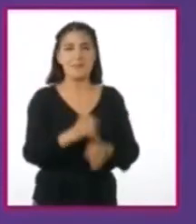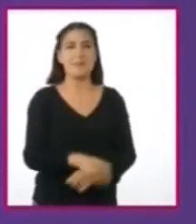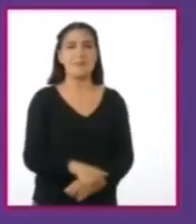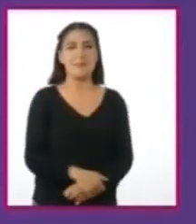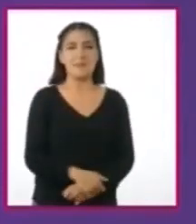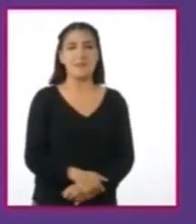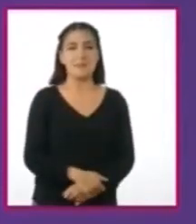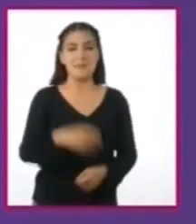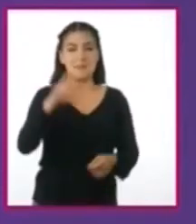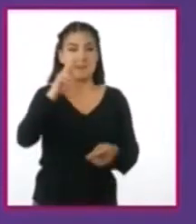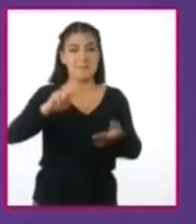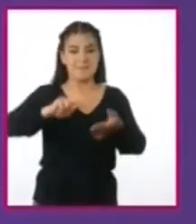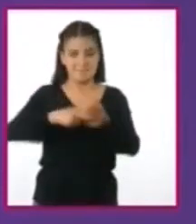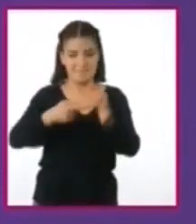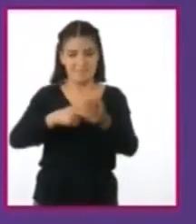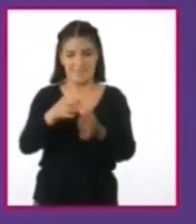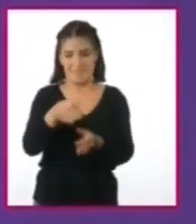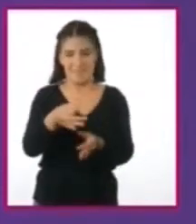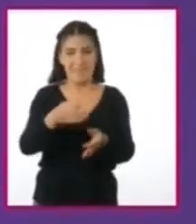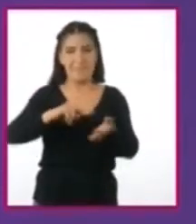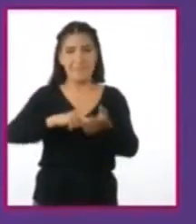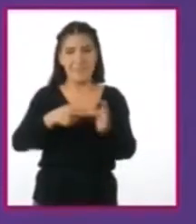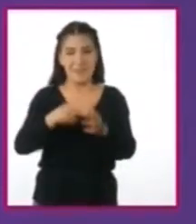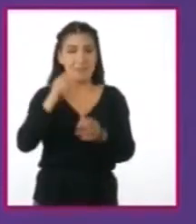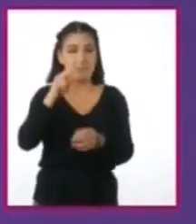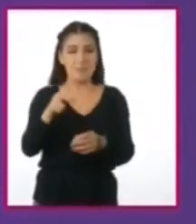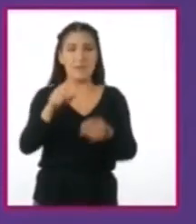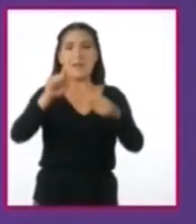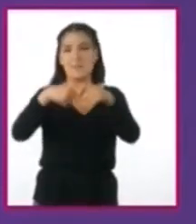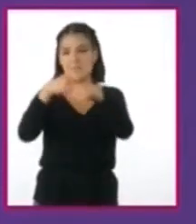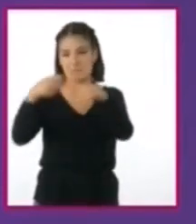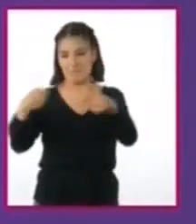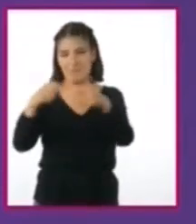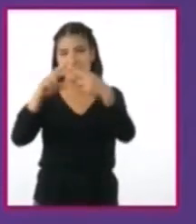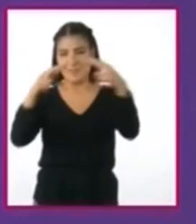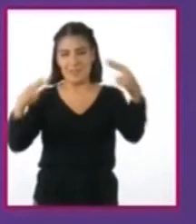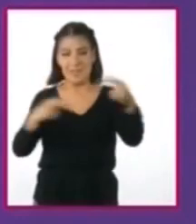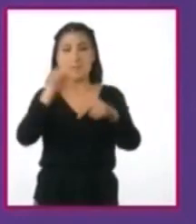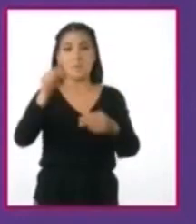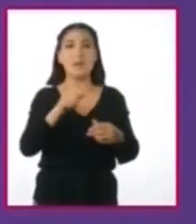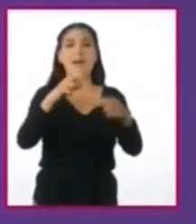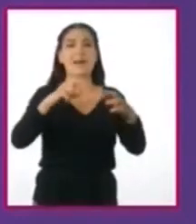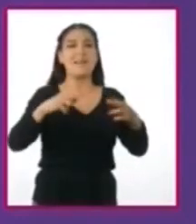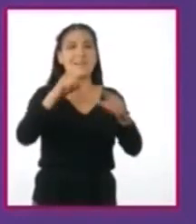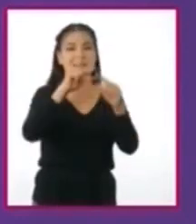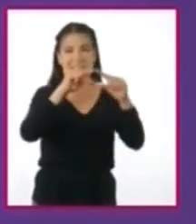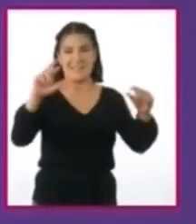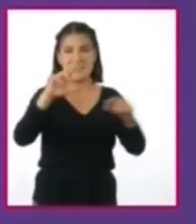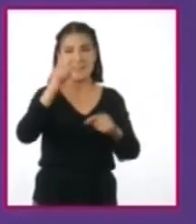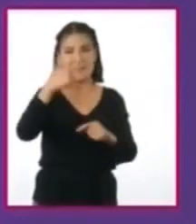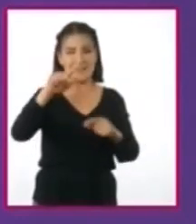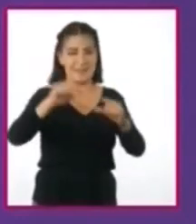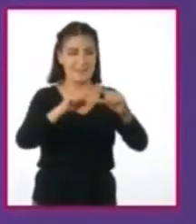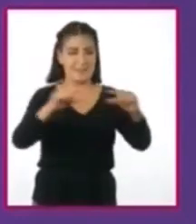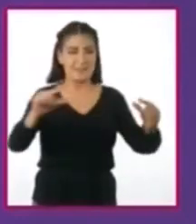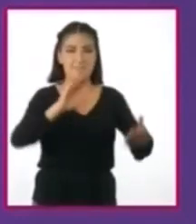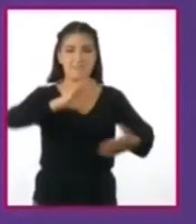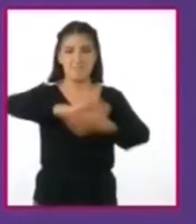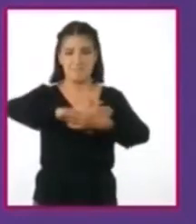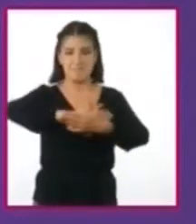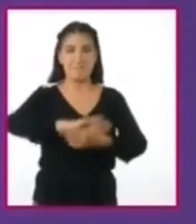Una tuerca que colocaremos colgando del hilo. Pegamos una regla en la parte inferior del cuadrado.